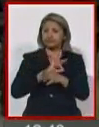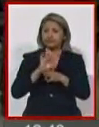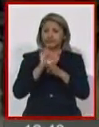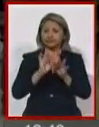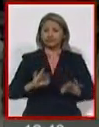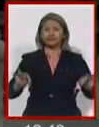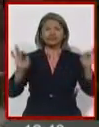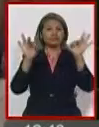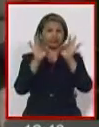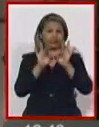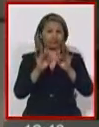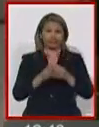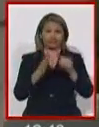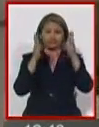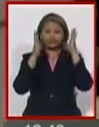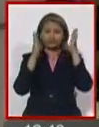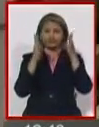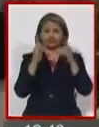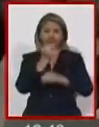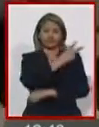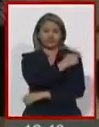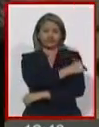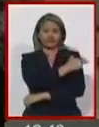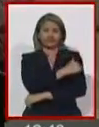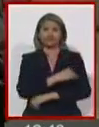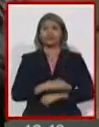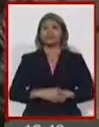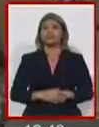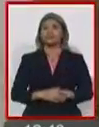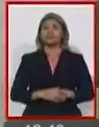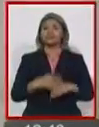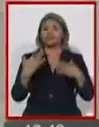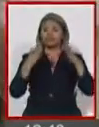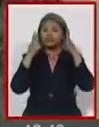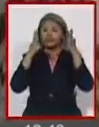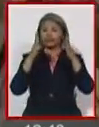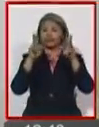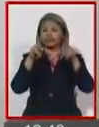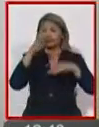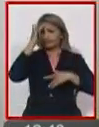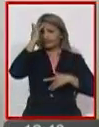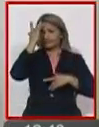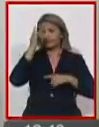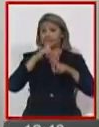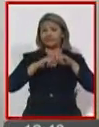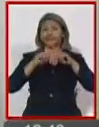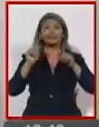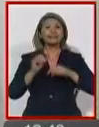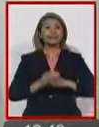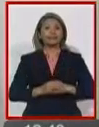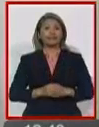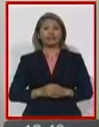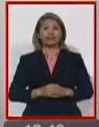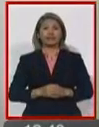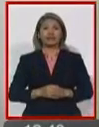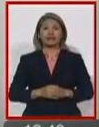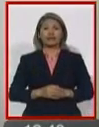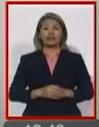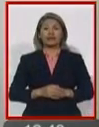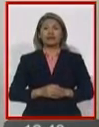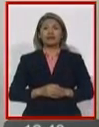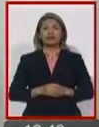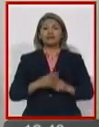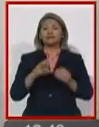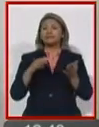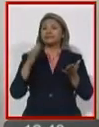función importantísima en la atención en los hospitales. Yo he atendido a un paciente, pero así nomás, porque sin